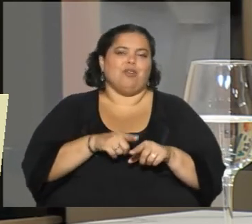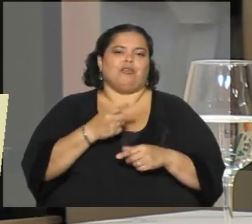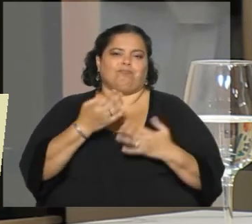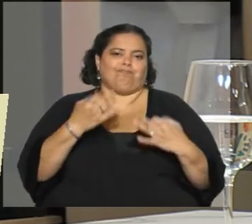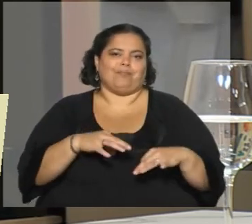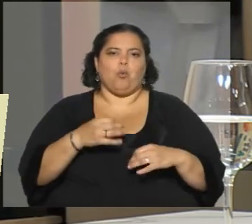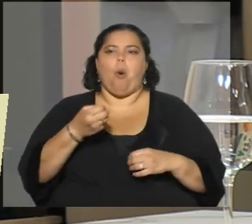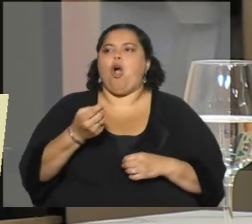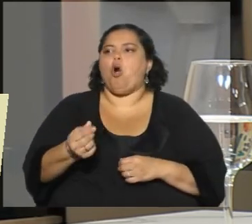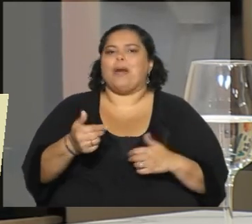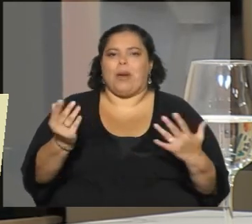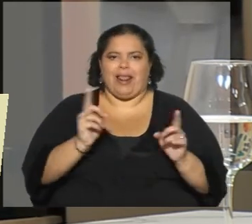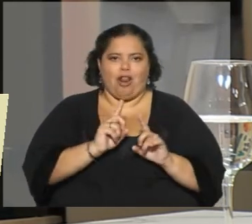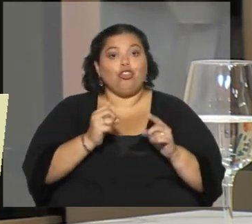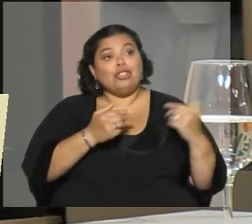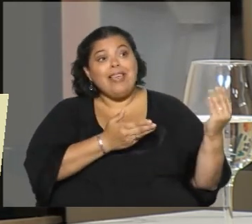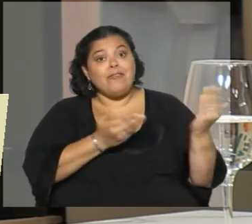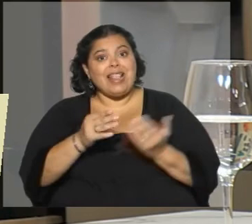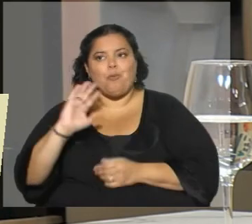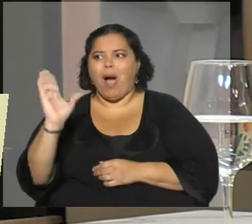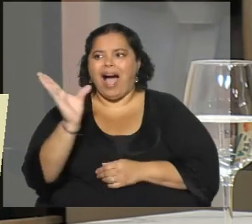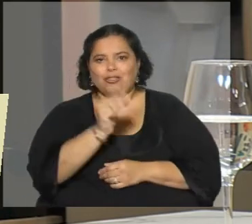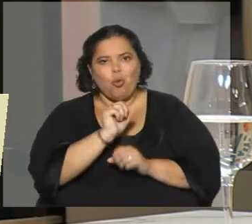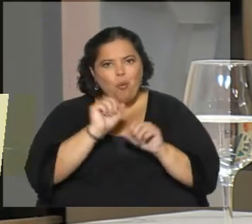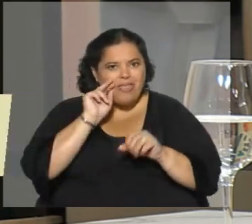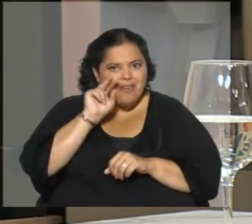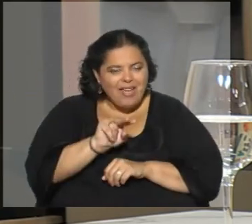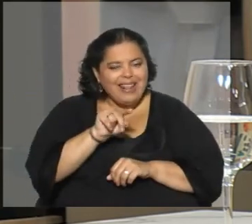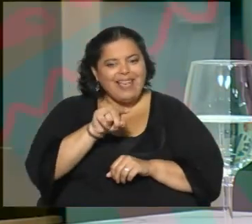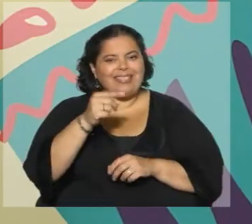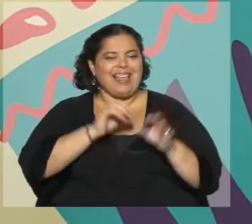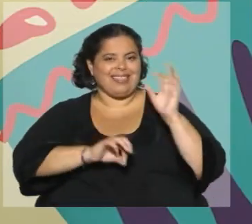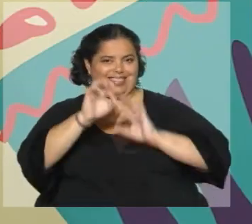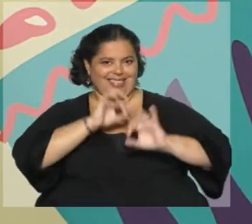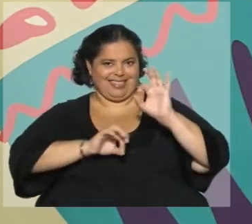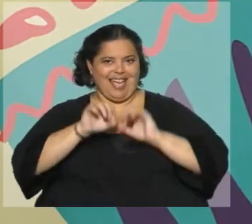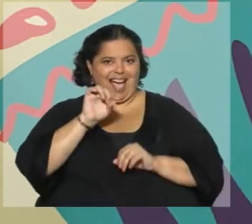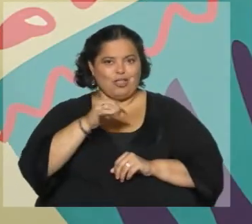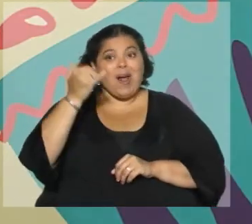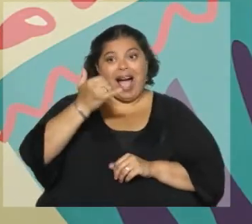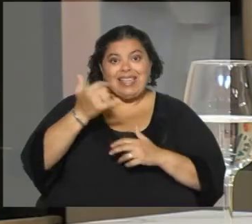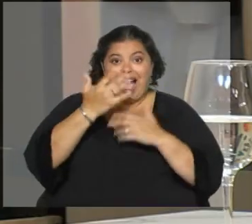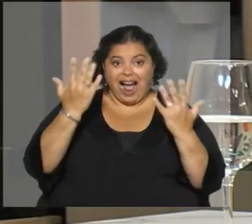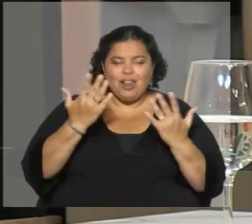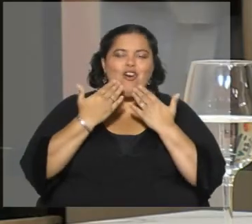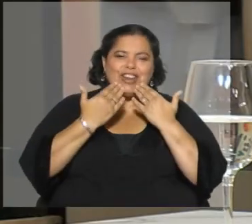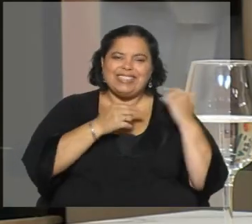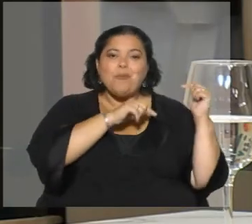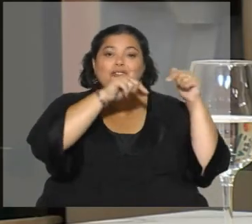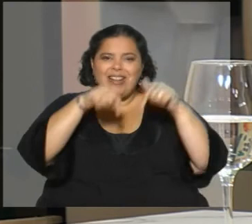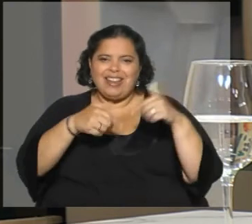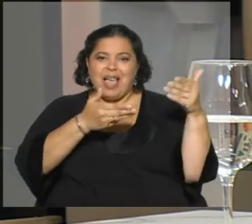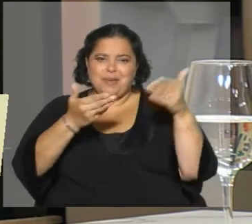invita a dis y más a ver hay algo estela ahora que está buenísimo gracias a una tan por favor del tiempo de venir hasta acá a invitar a las personas muchas y